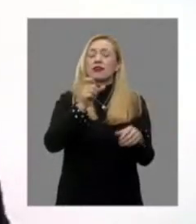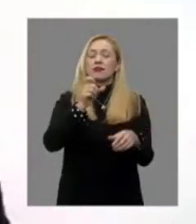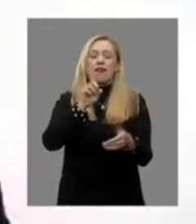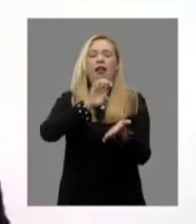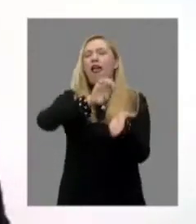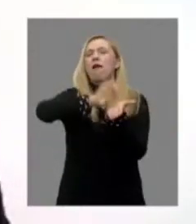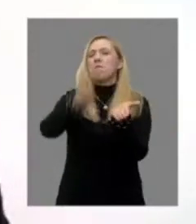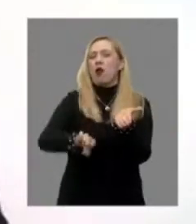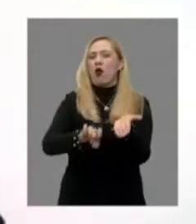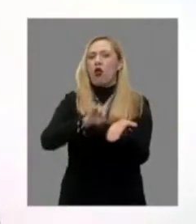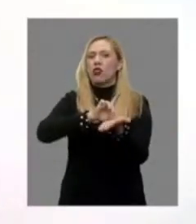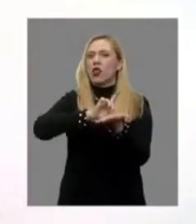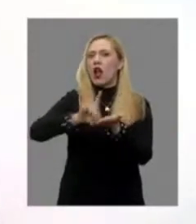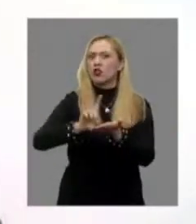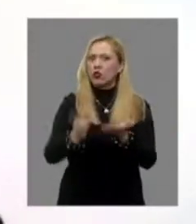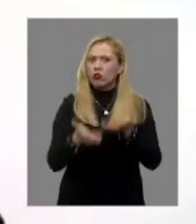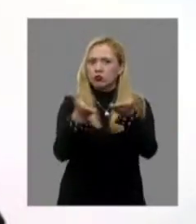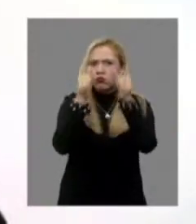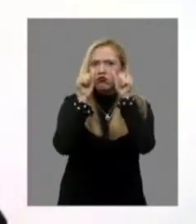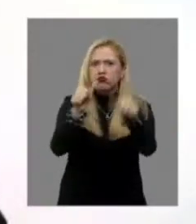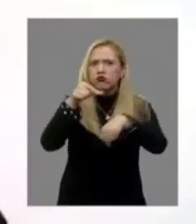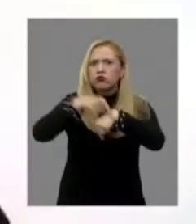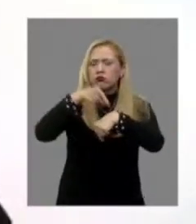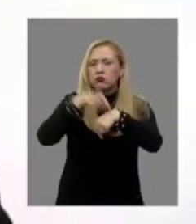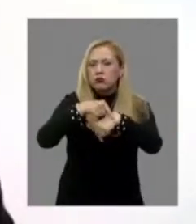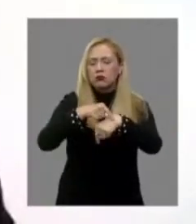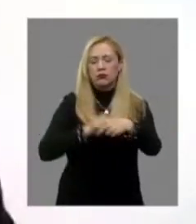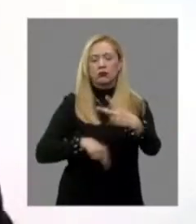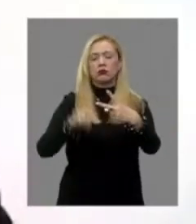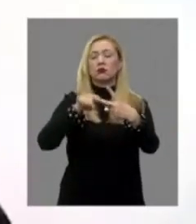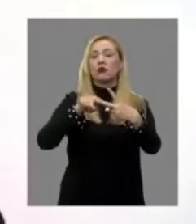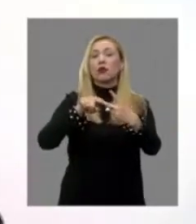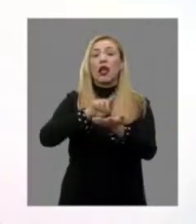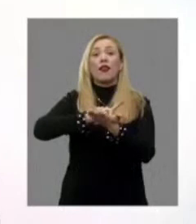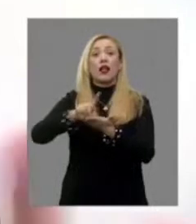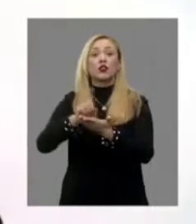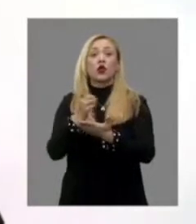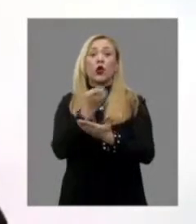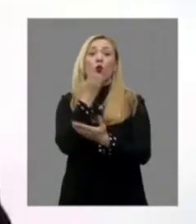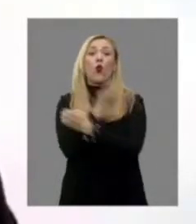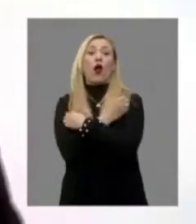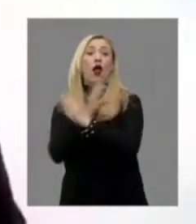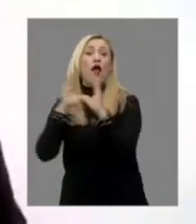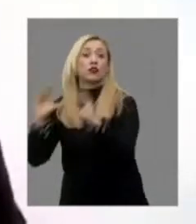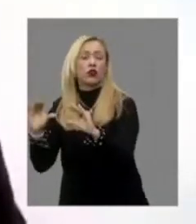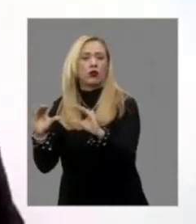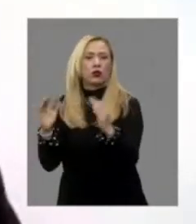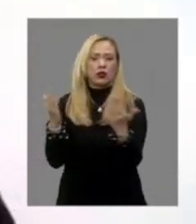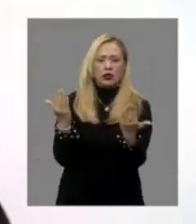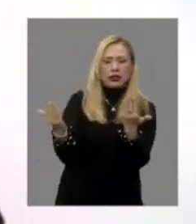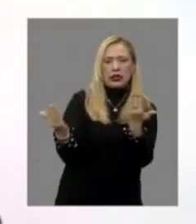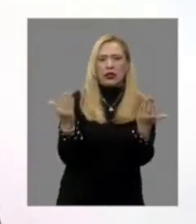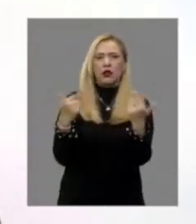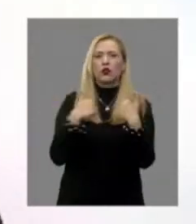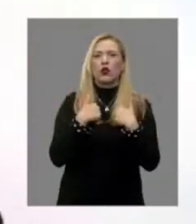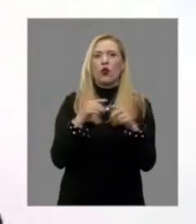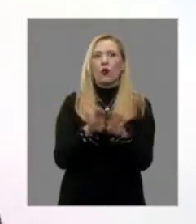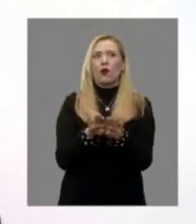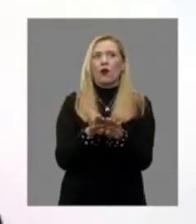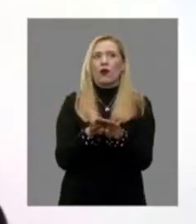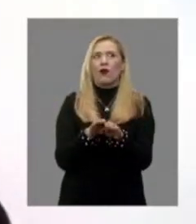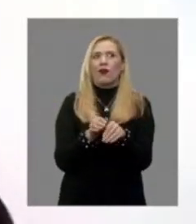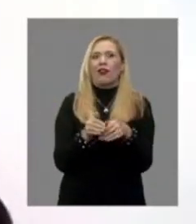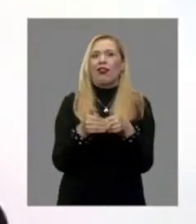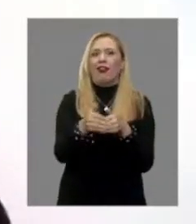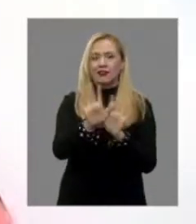concepción mucho más amplia, el propio derecho a la educación, veremos, no me quiero adelantar casos específicos donde